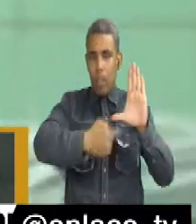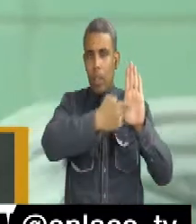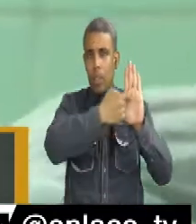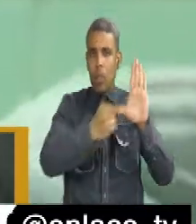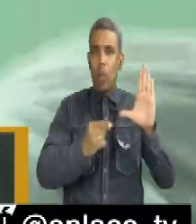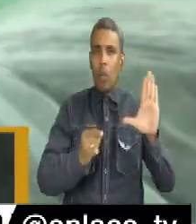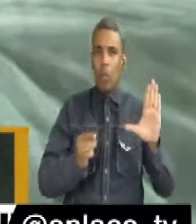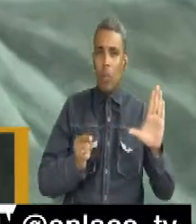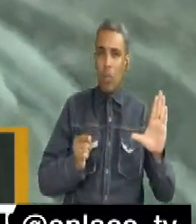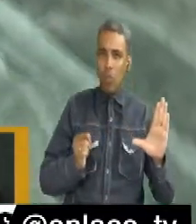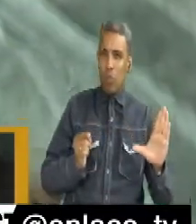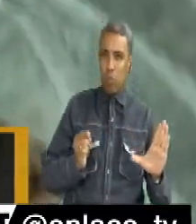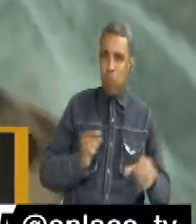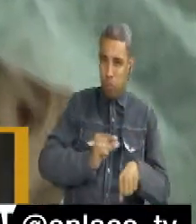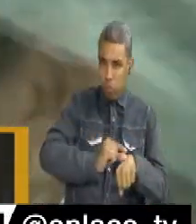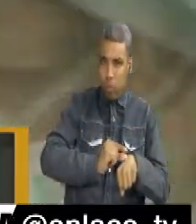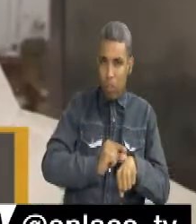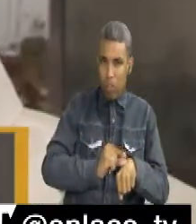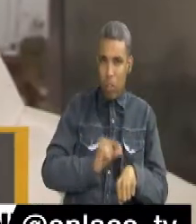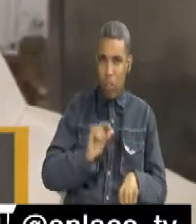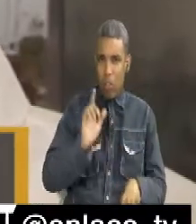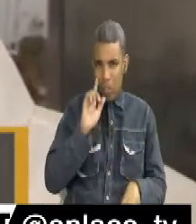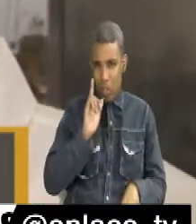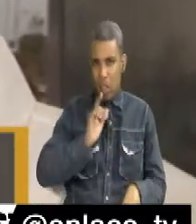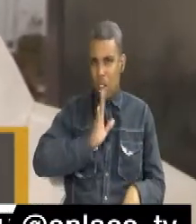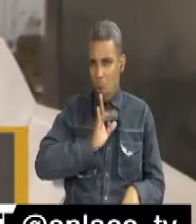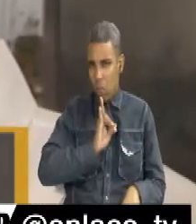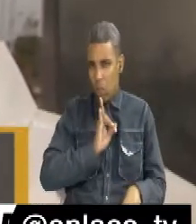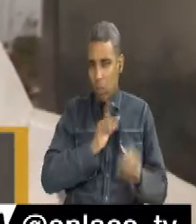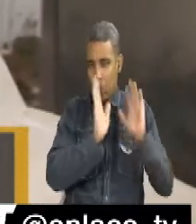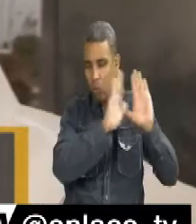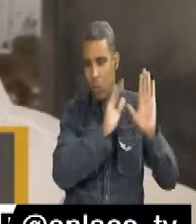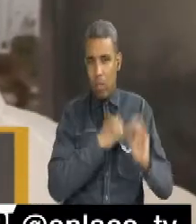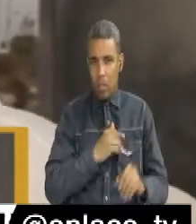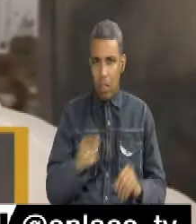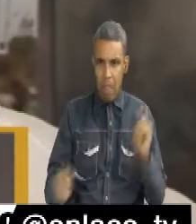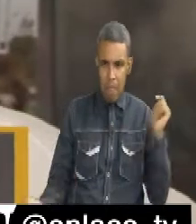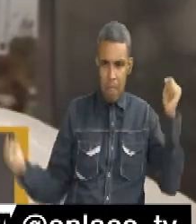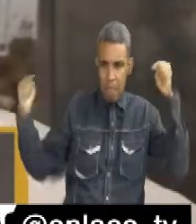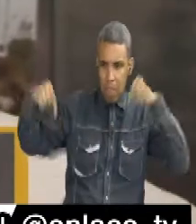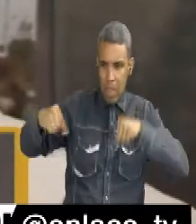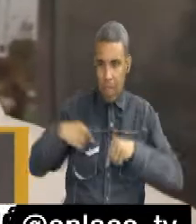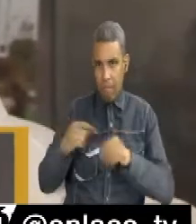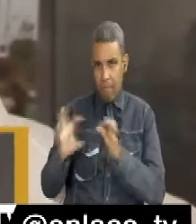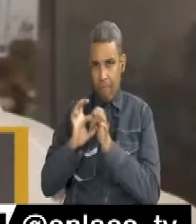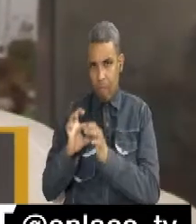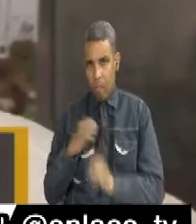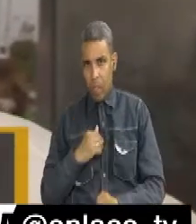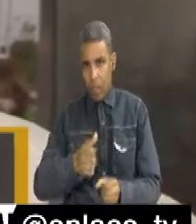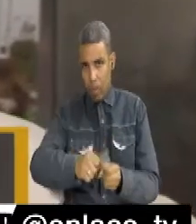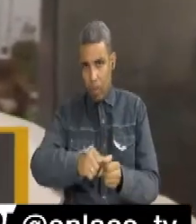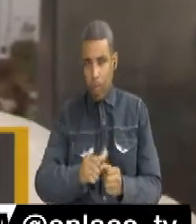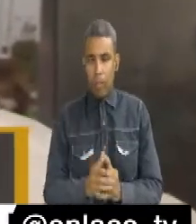Rotario de Barranca Bermeja y Ecopetrol, entre otros. Bueno, para Ecopetrol estar participando en esta sexta